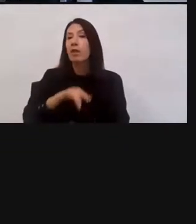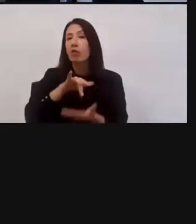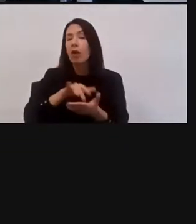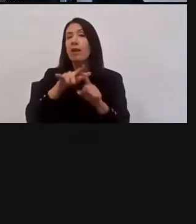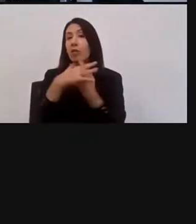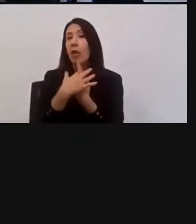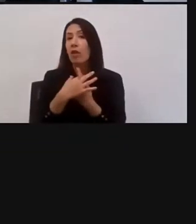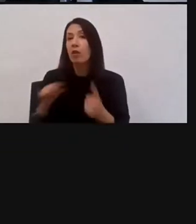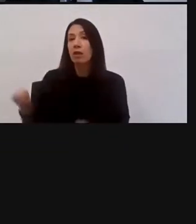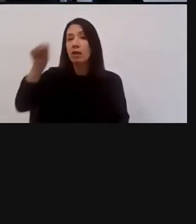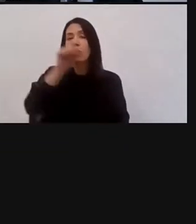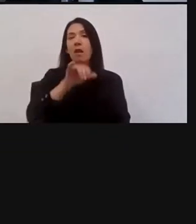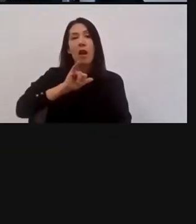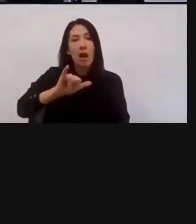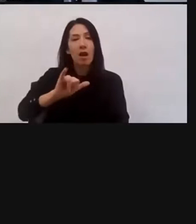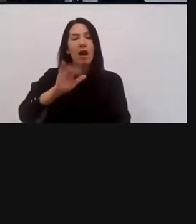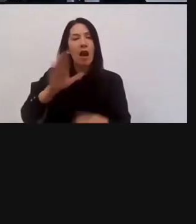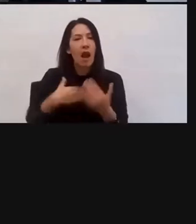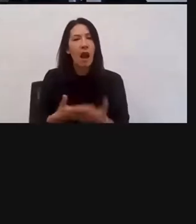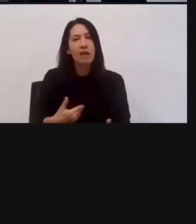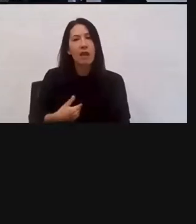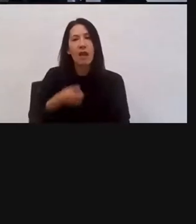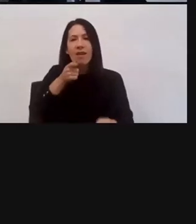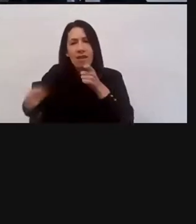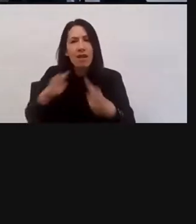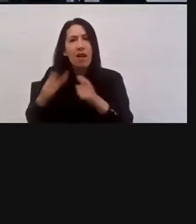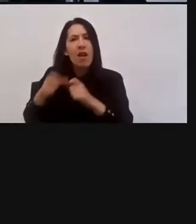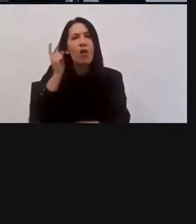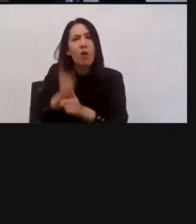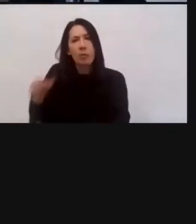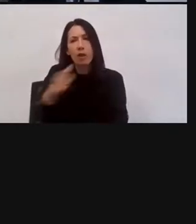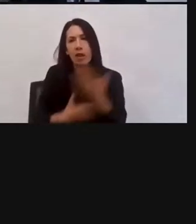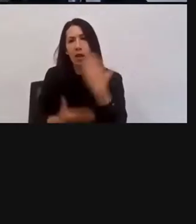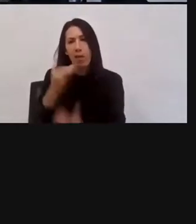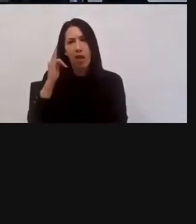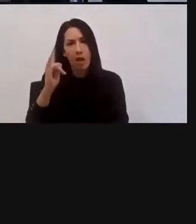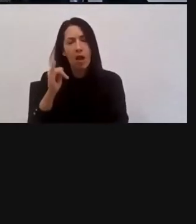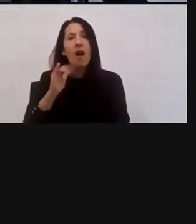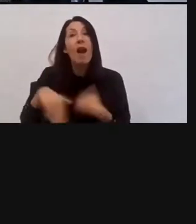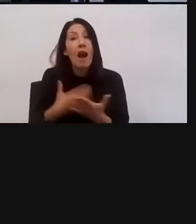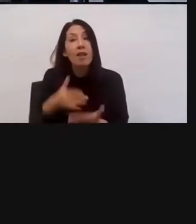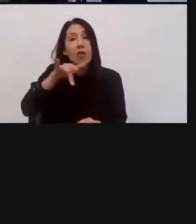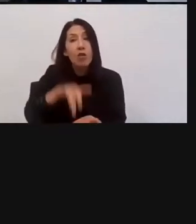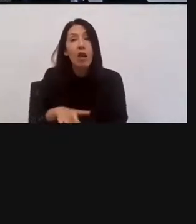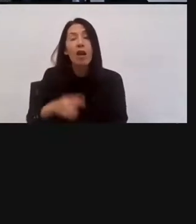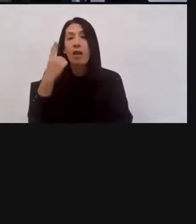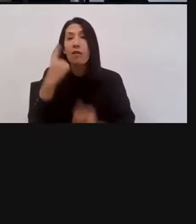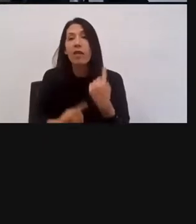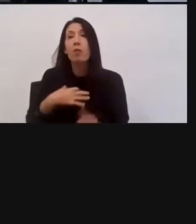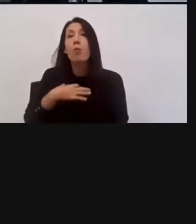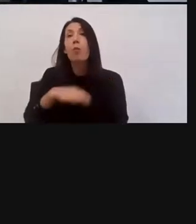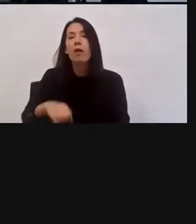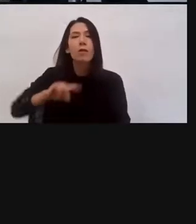que se identifican vejaciones o insultos hacia las personas con discapacidad. Incluso en algunos casos también se